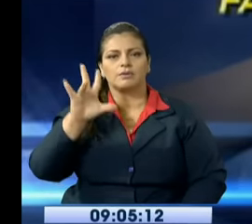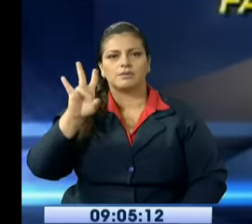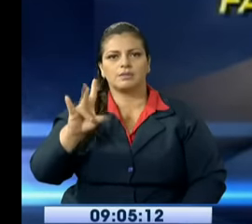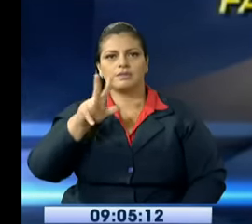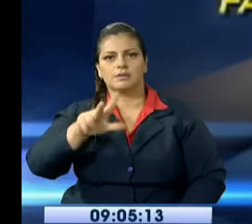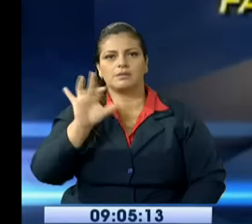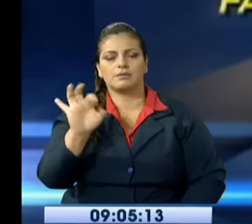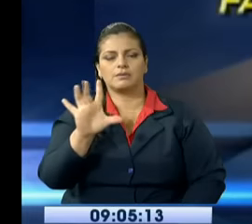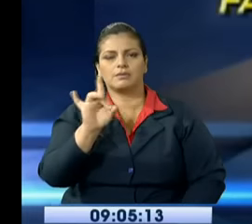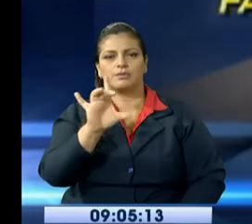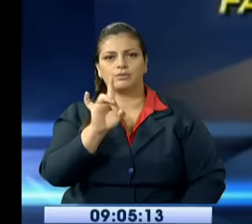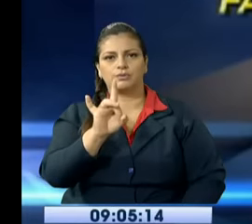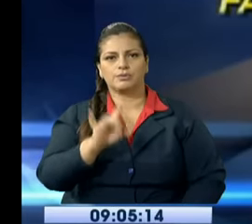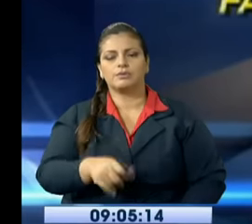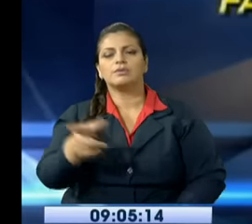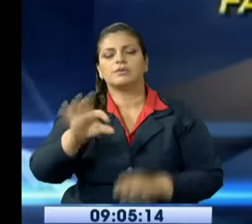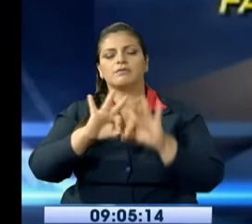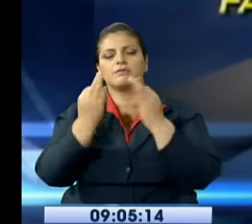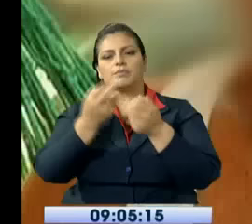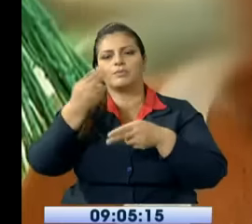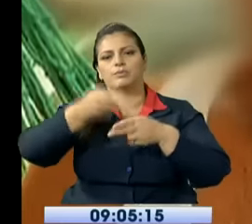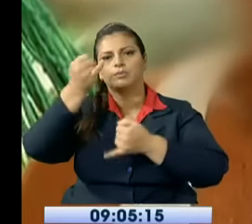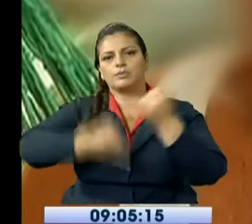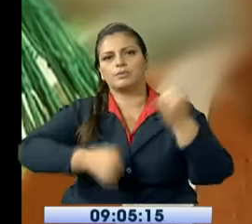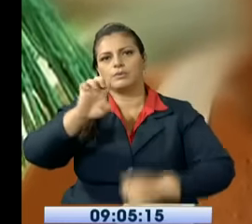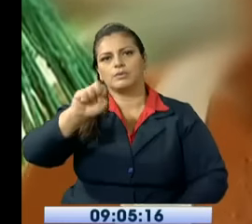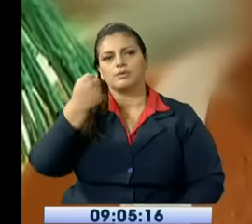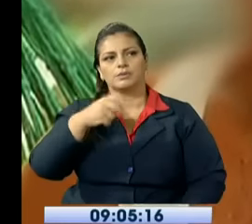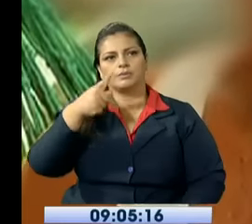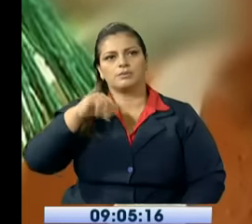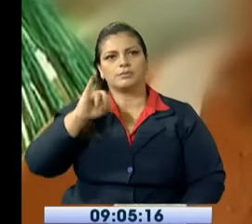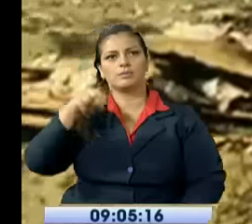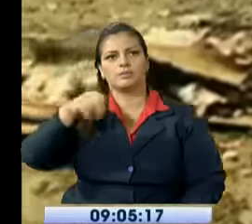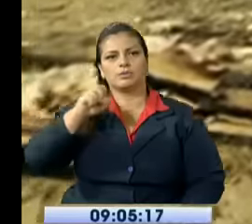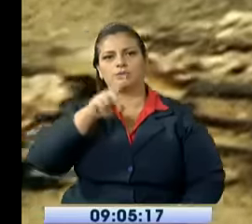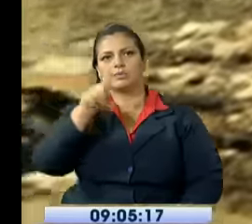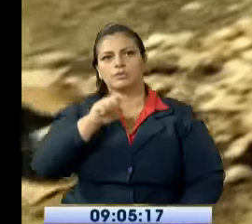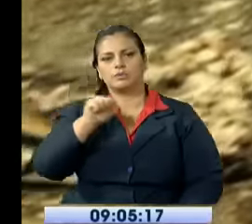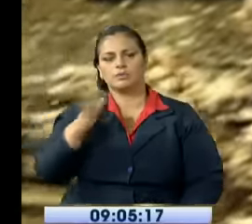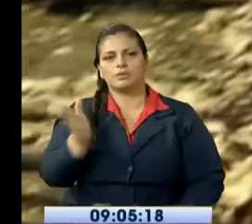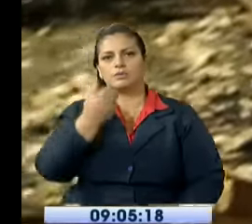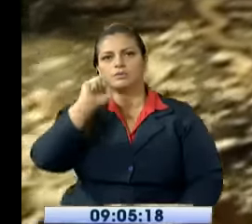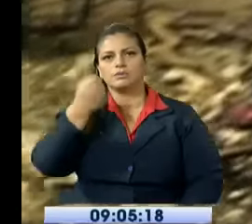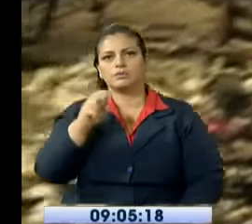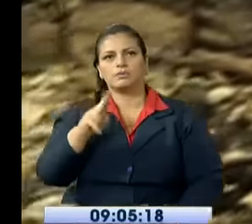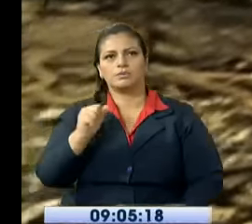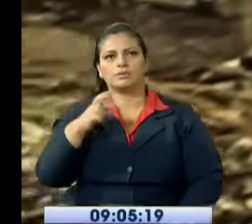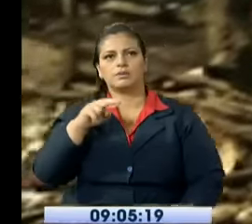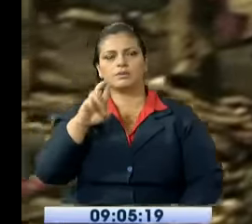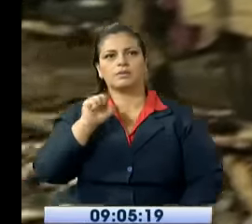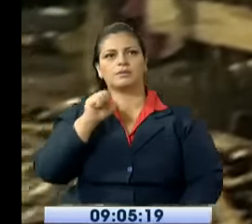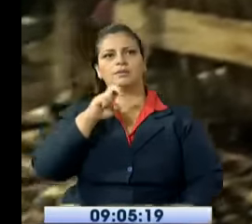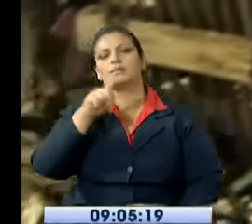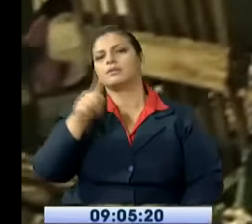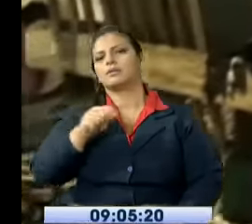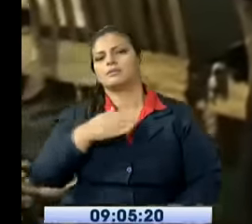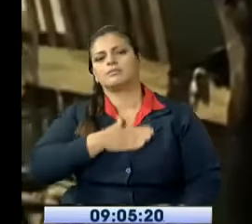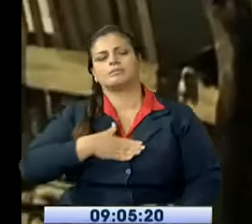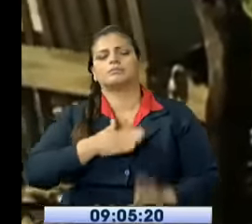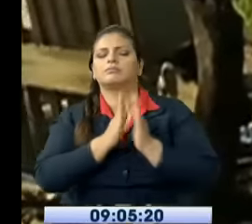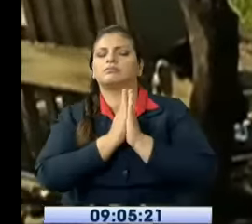093-9473-988. De la familia Espinosa Suárez. Una ayudita que nos ayude para hacer mi casita, güey. Informó